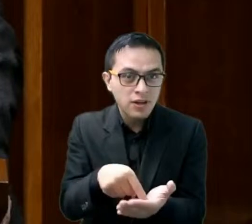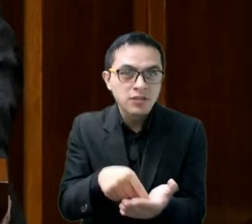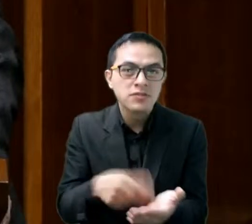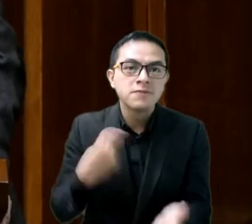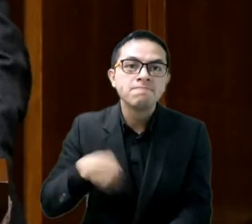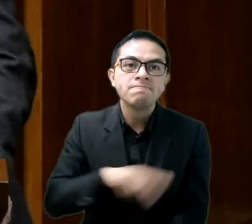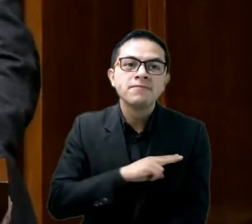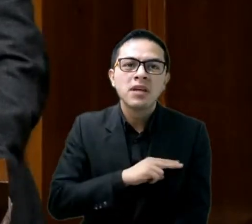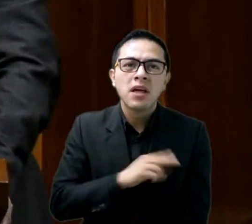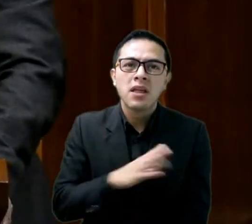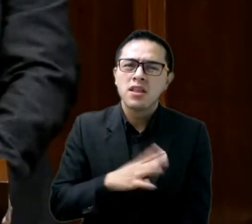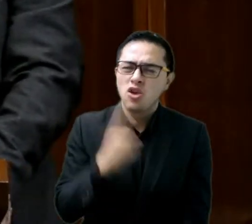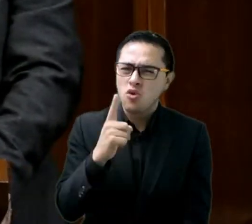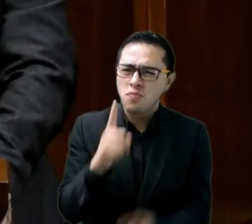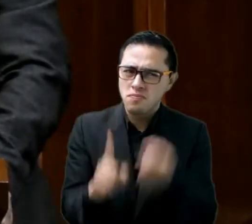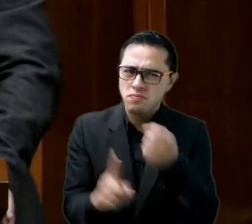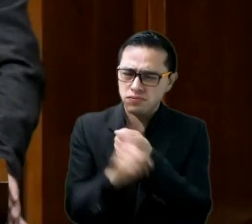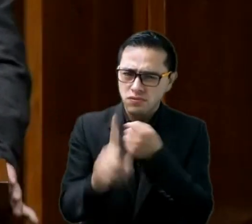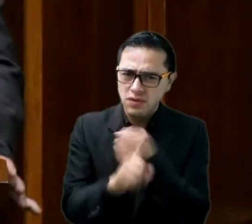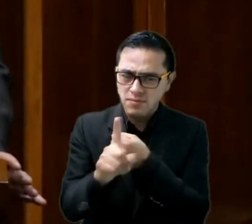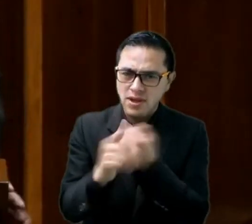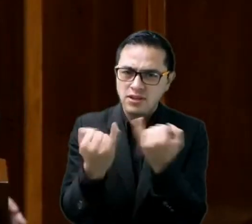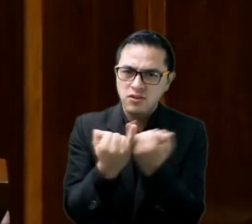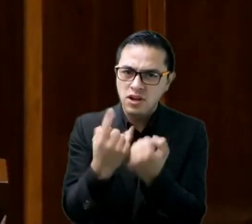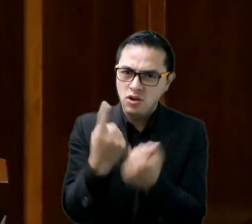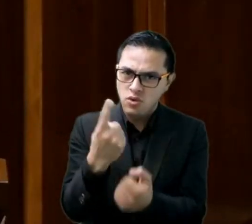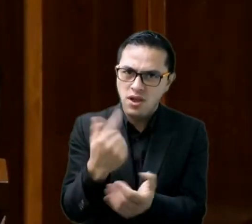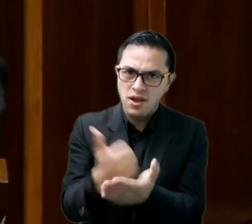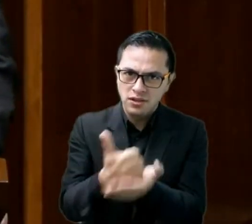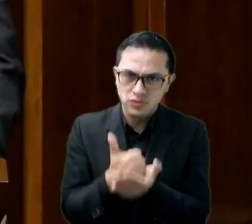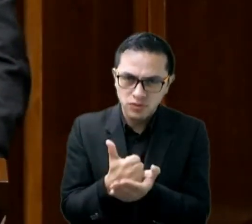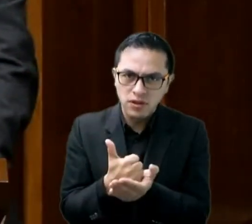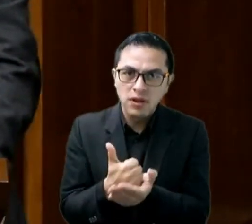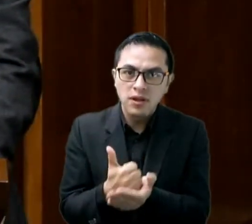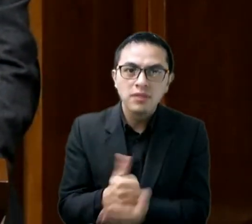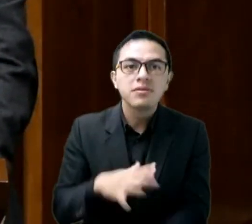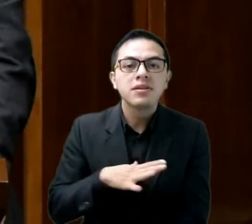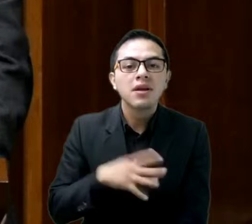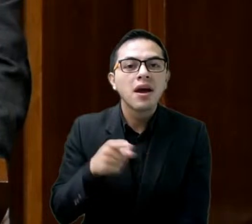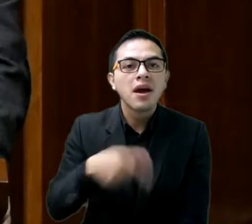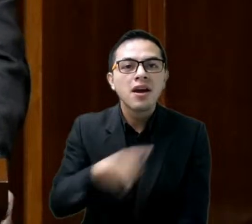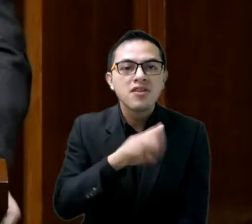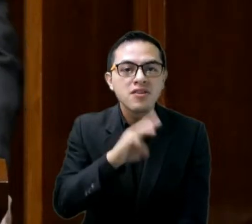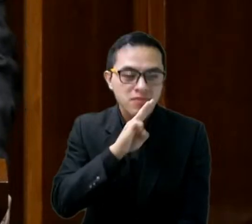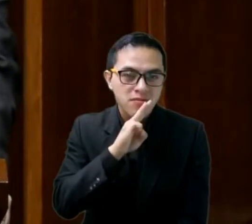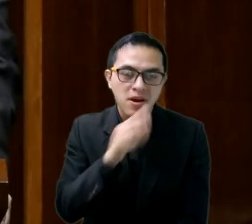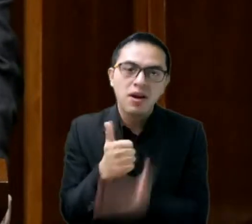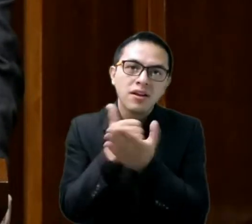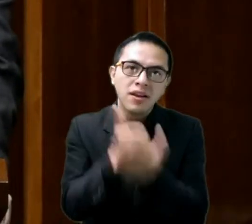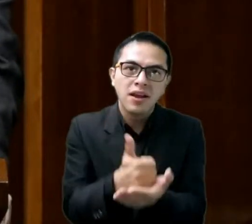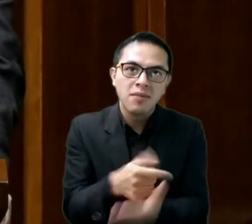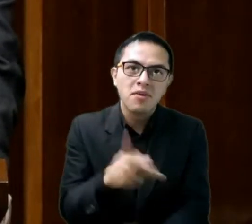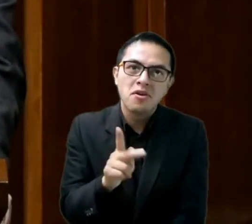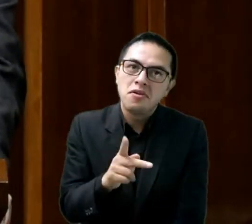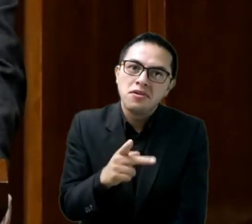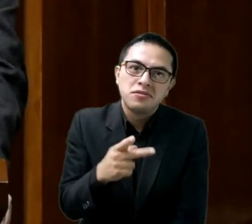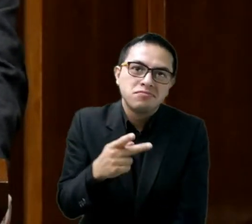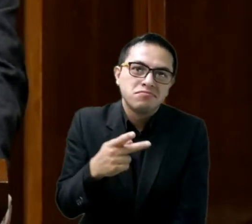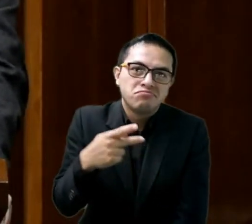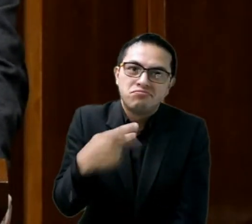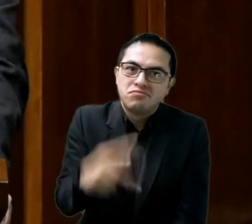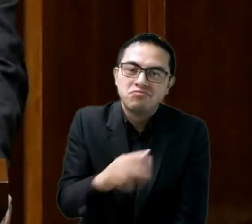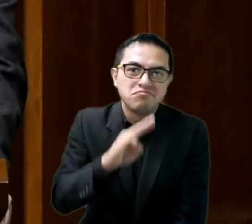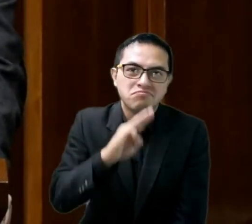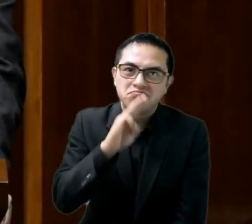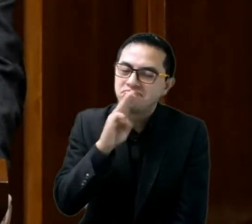una desventaja. La ventaja es que tienen a sus mamás. La desventaja es que sus mamás están igual de desnutridas que los